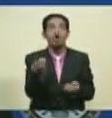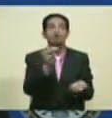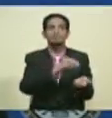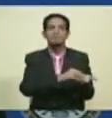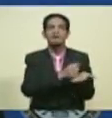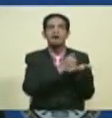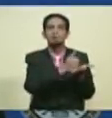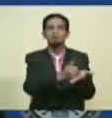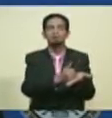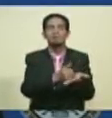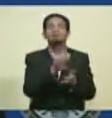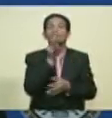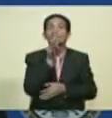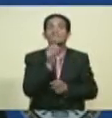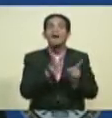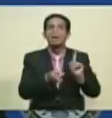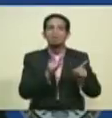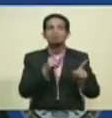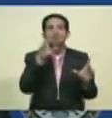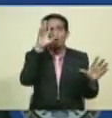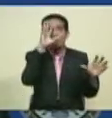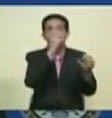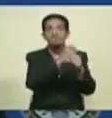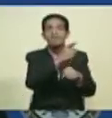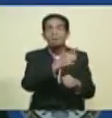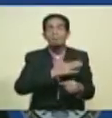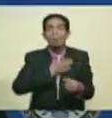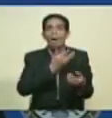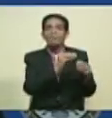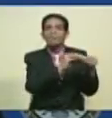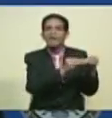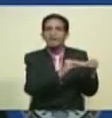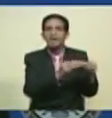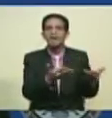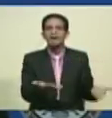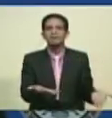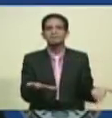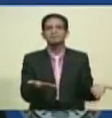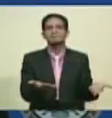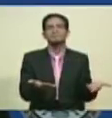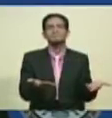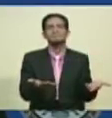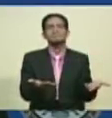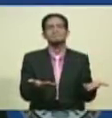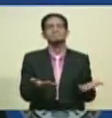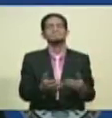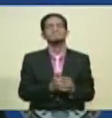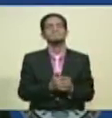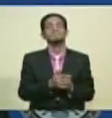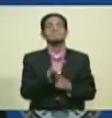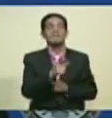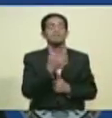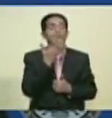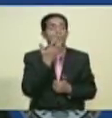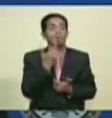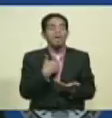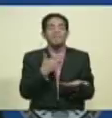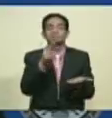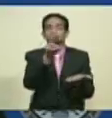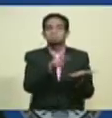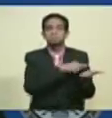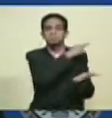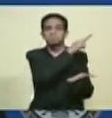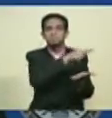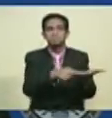hay algunos gobiernos y estados que confían en que esto se puede enderezar, en que el imperialismo puede ser neutralizado en esta